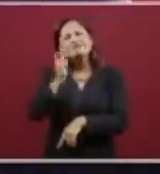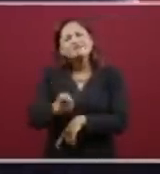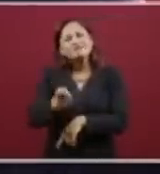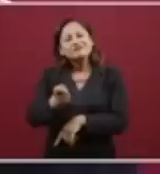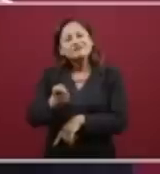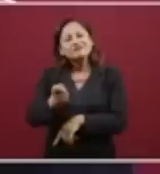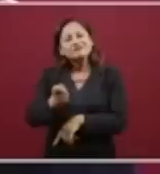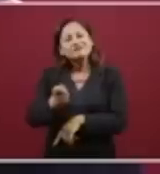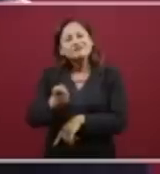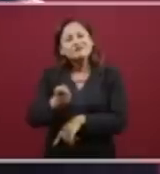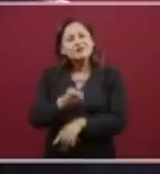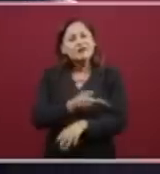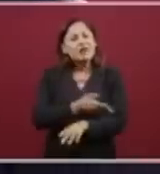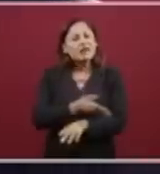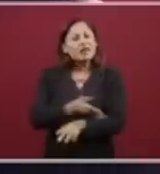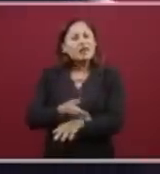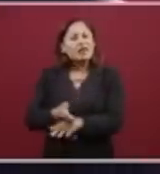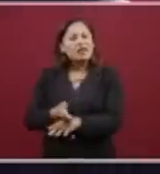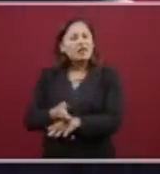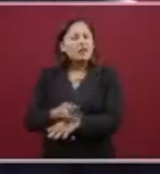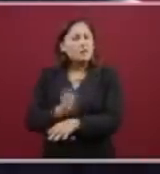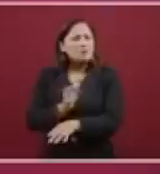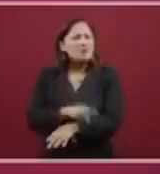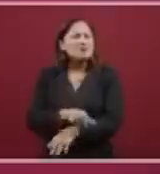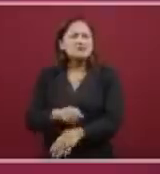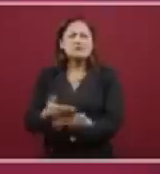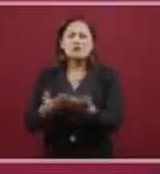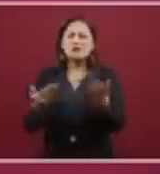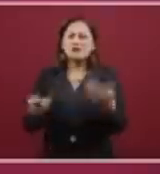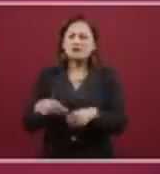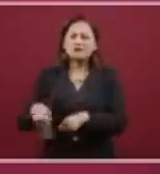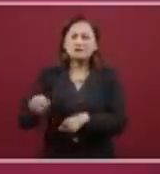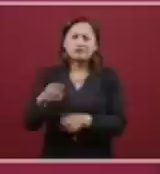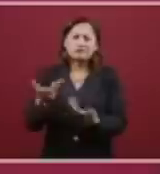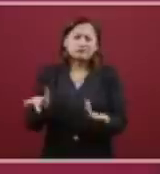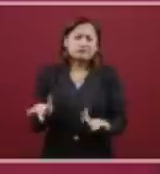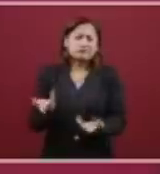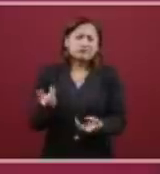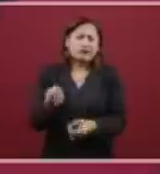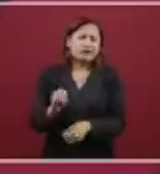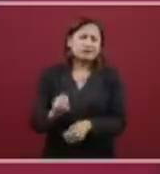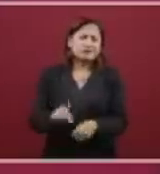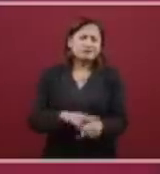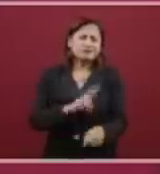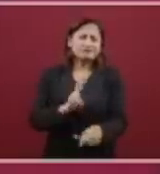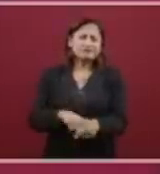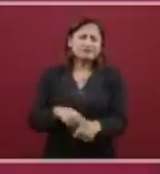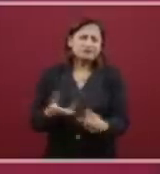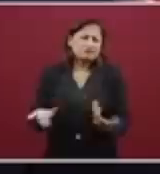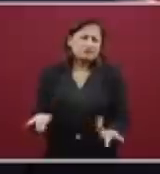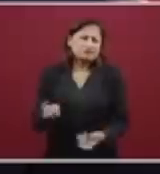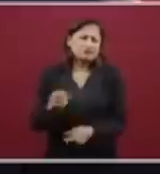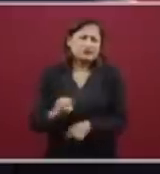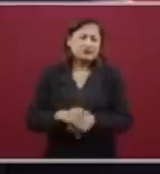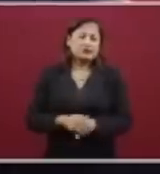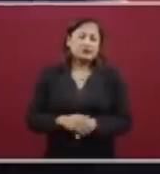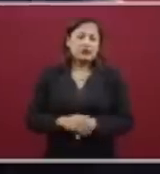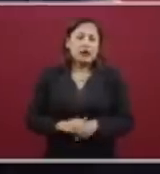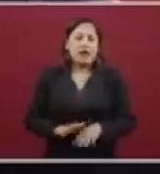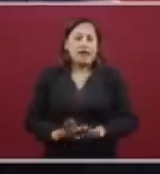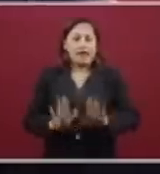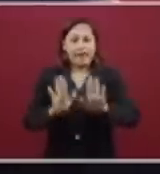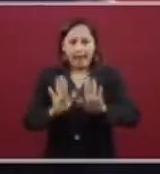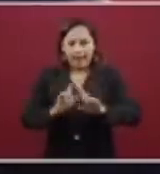esto es muy interesante siempre ha existido eso ahora a que se les vaya a agredir